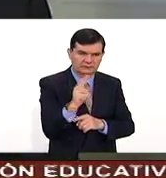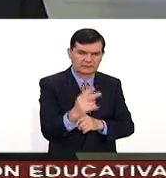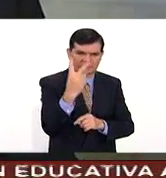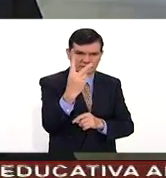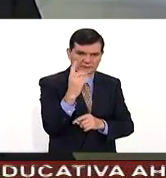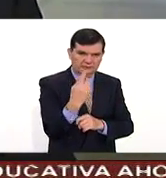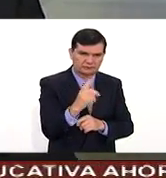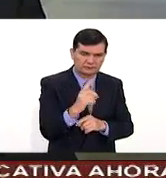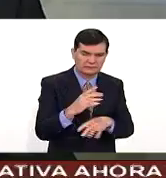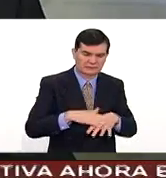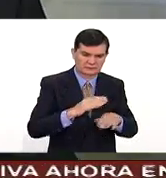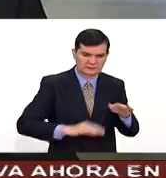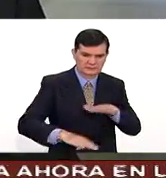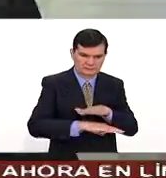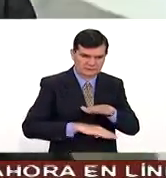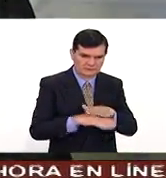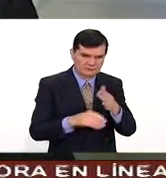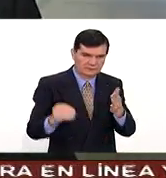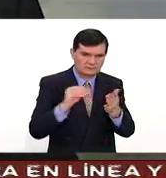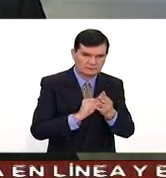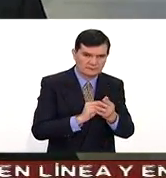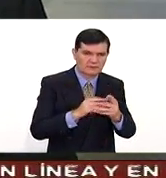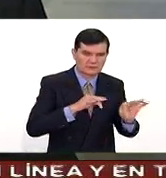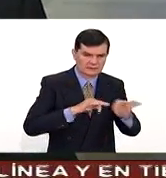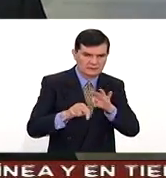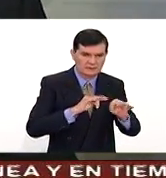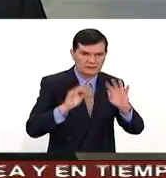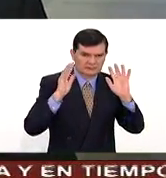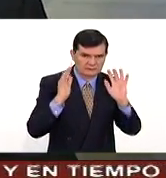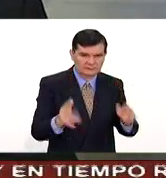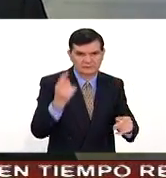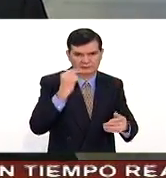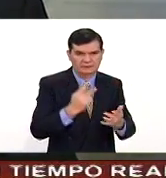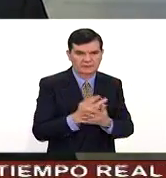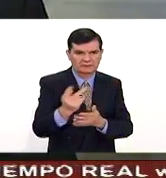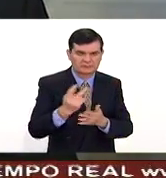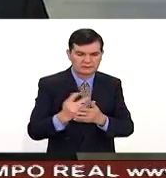2 de diciembre de las prebases, iniciaron los procedimientos